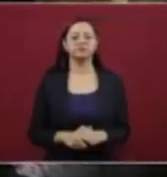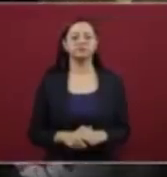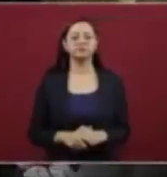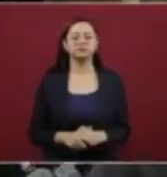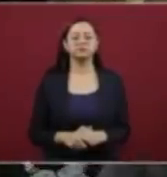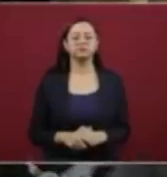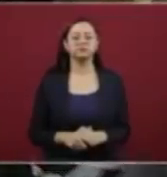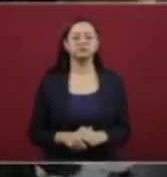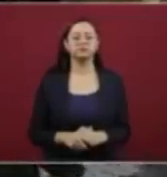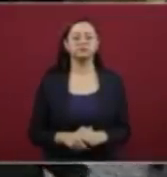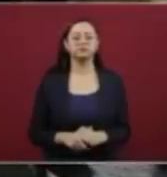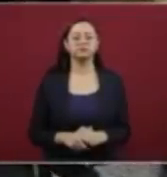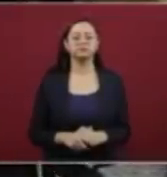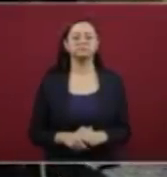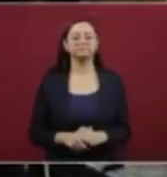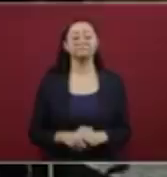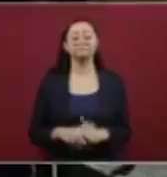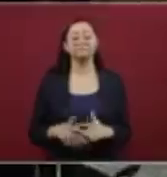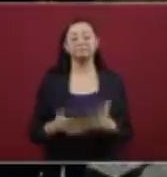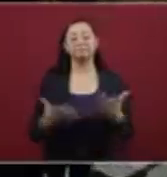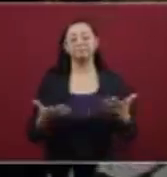Bueno, el día de hoy